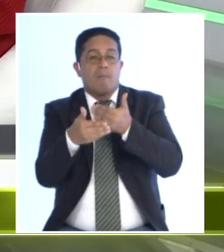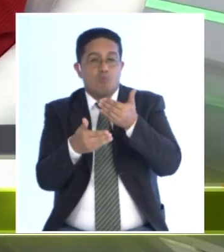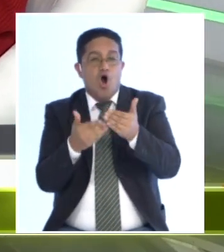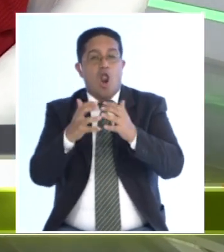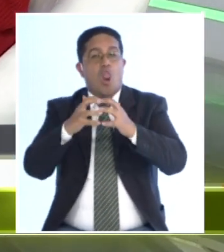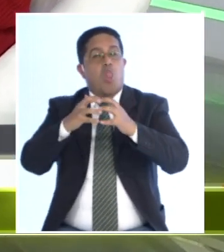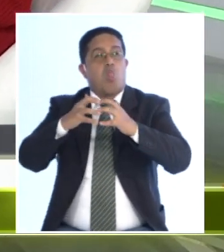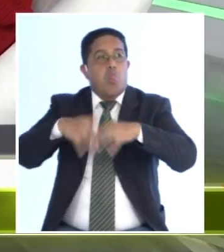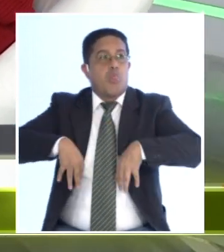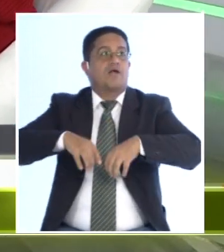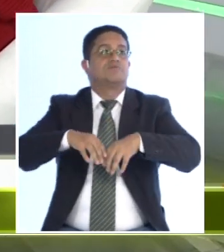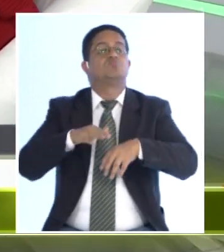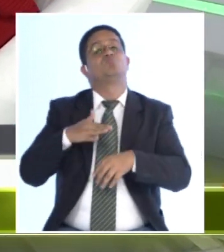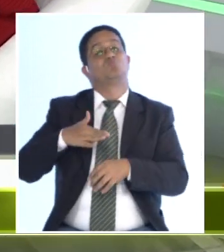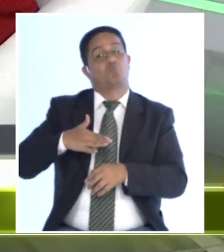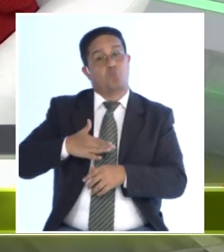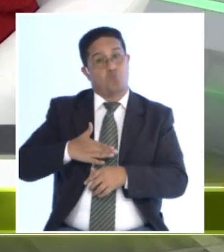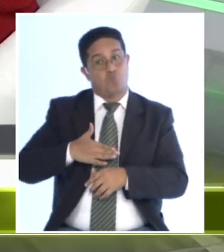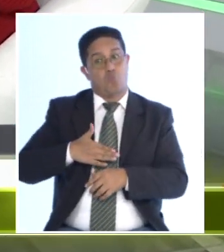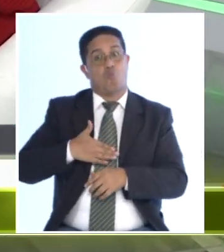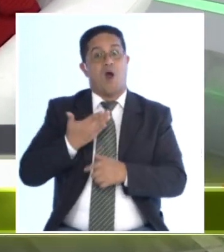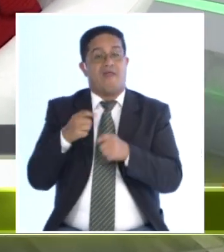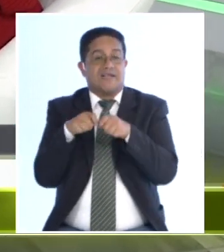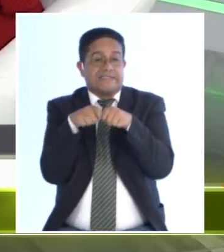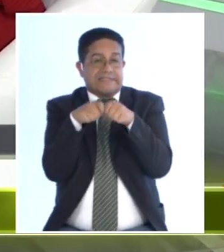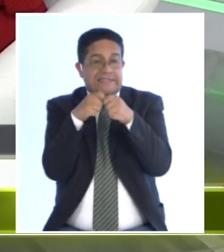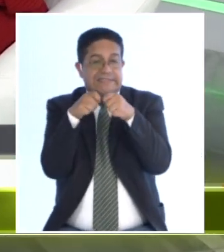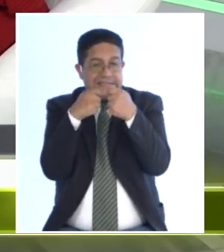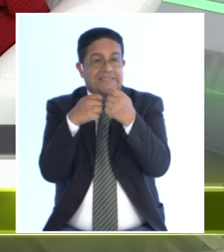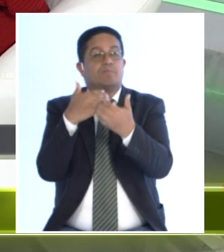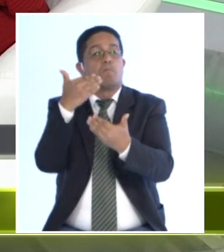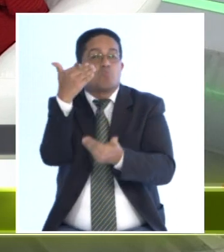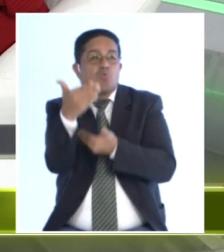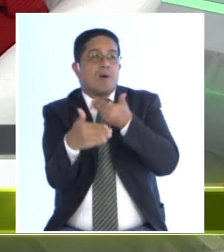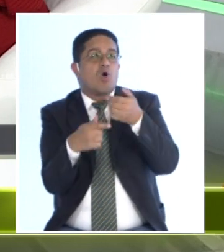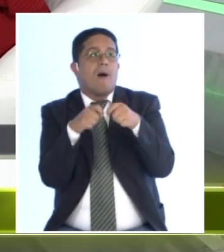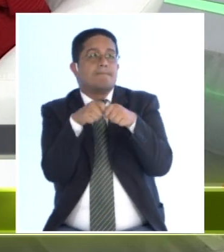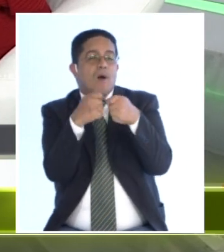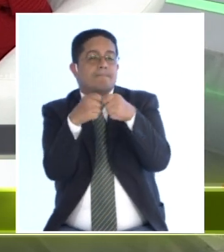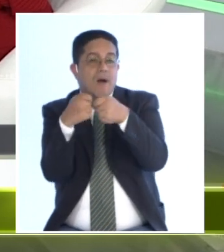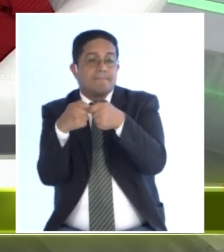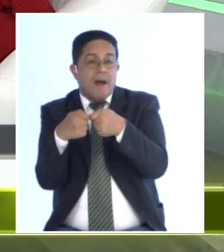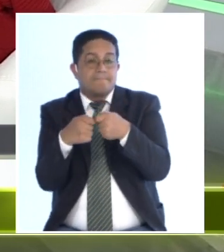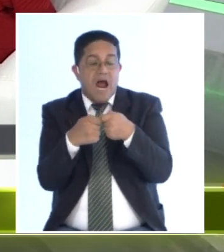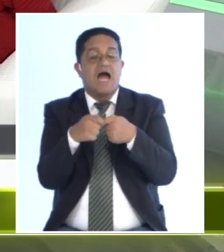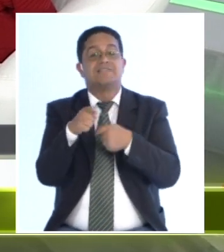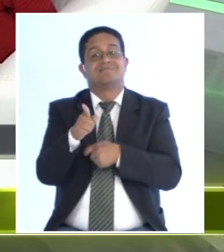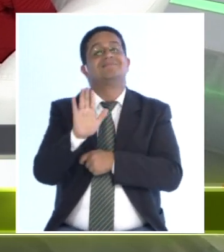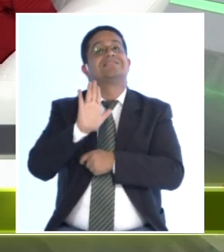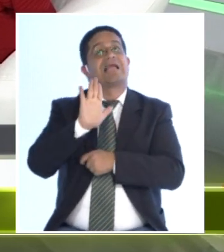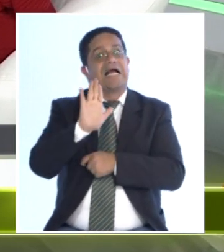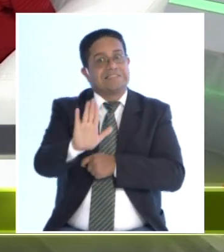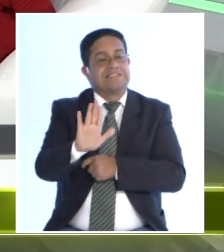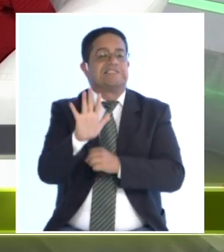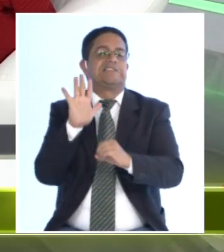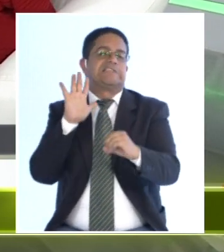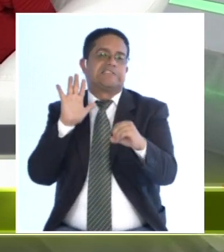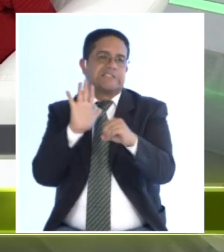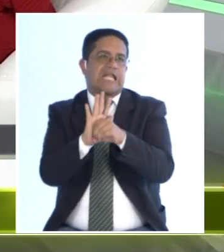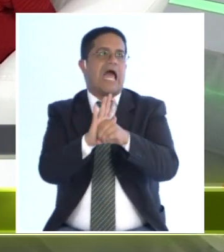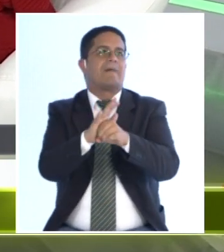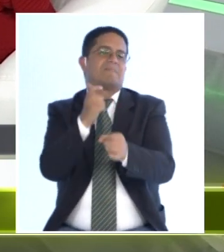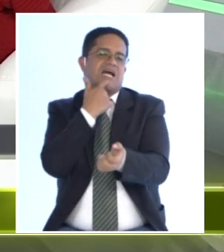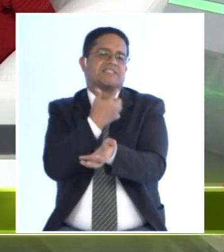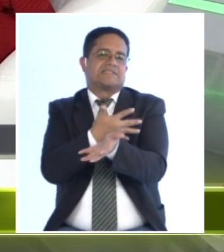asociado a necrosis, puede ocurrir en un momento microfracturas. Y esas microfracturas sí pueden estar asociadas a la necrosis, es decir, llega un punto